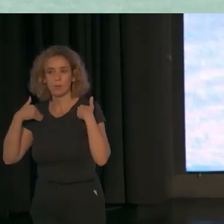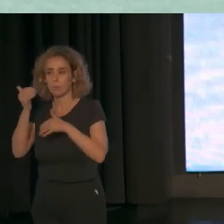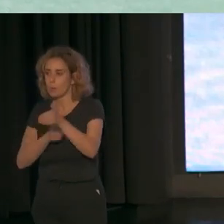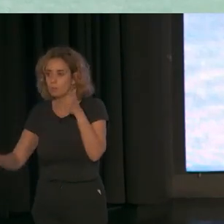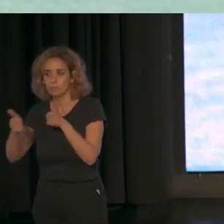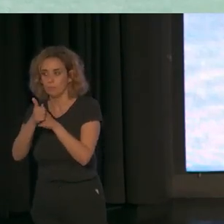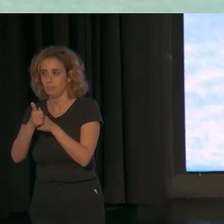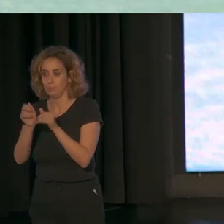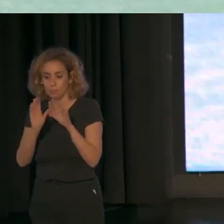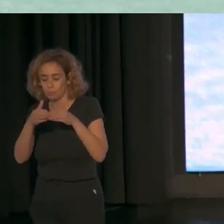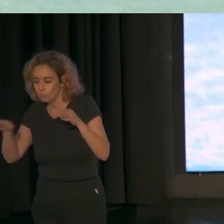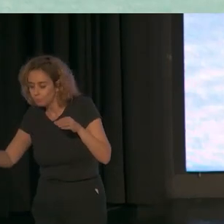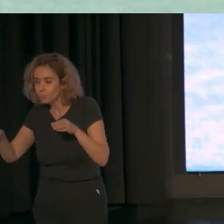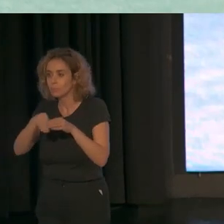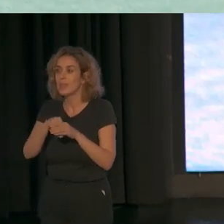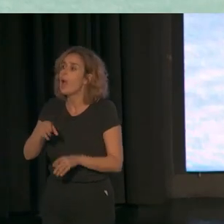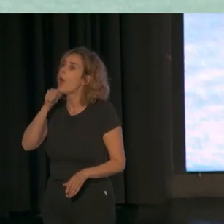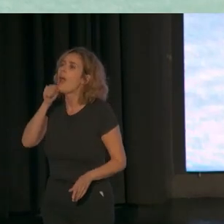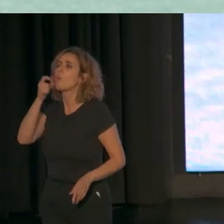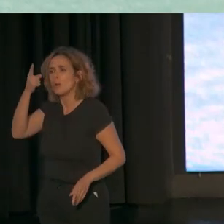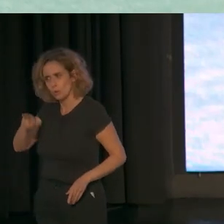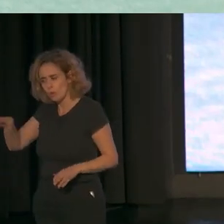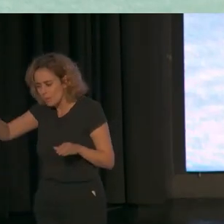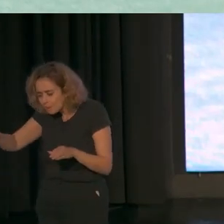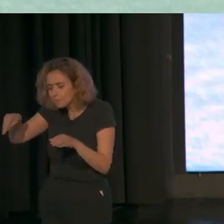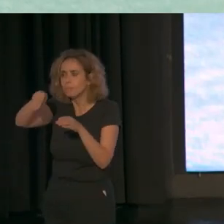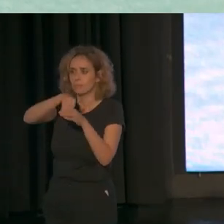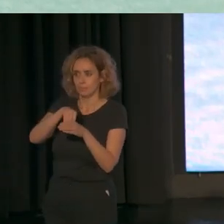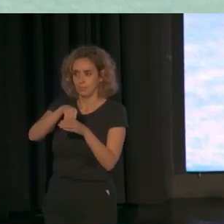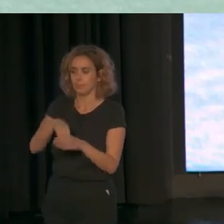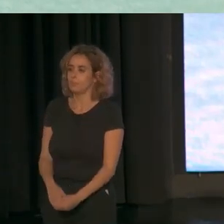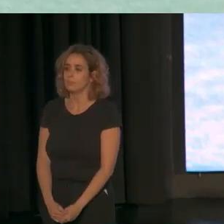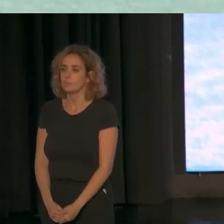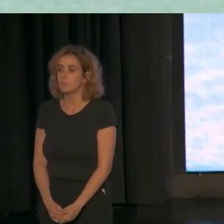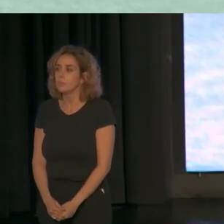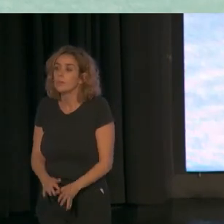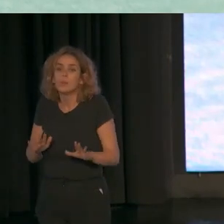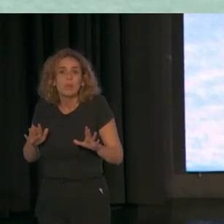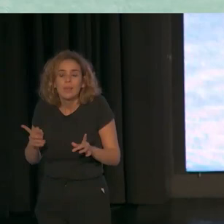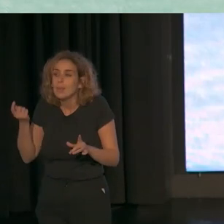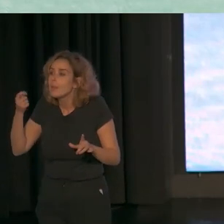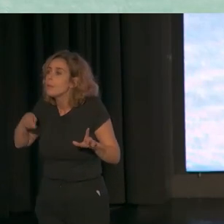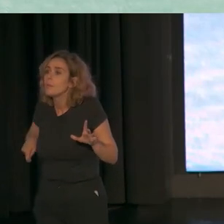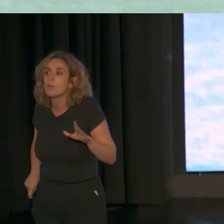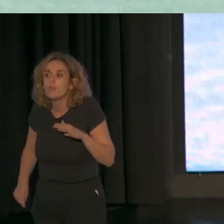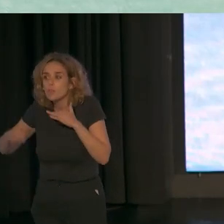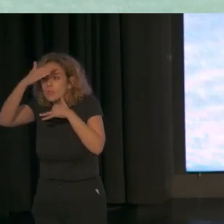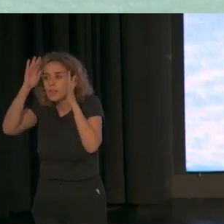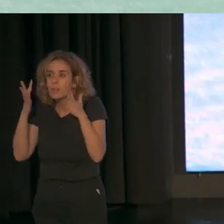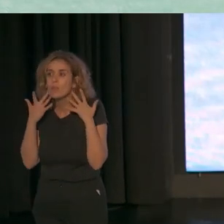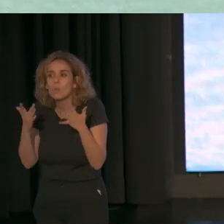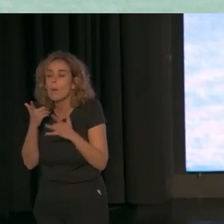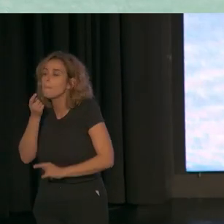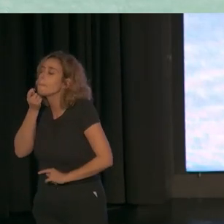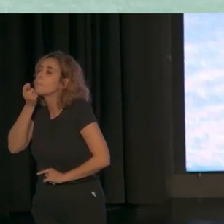integramos traemos también a los abuelos también los traemos y poquitos profesionales de atención temprana